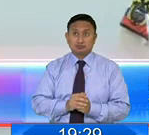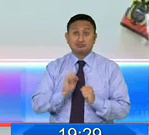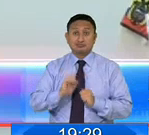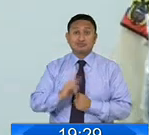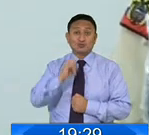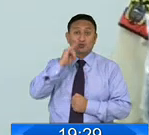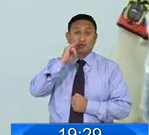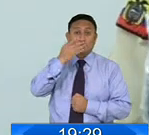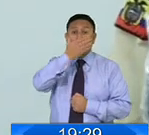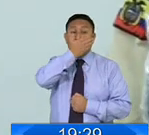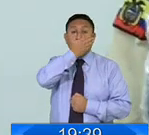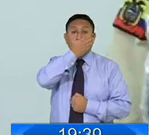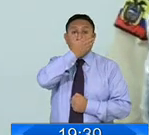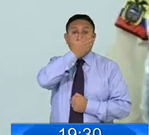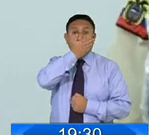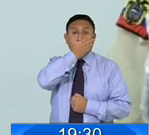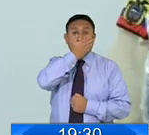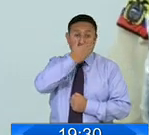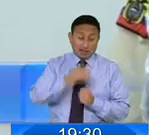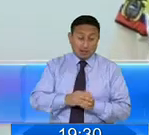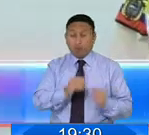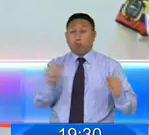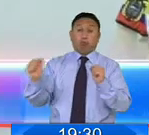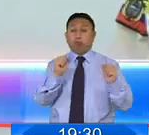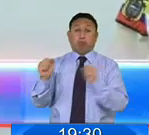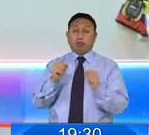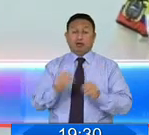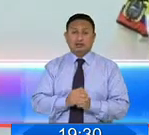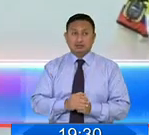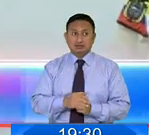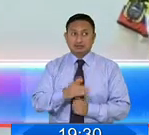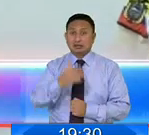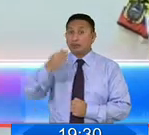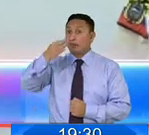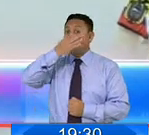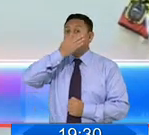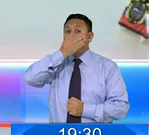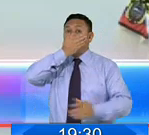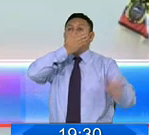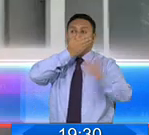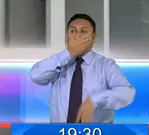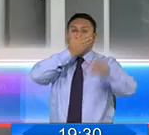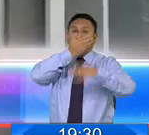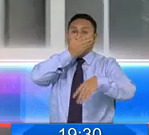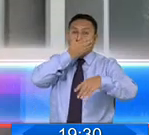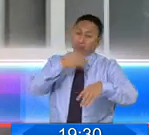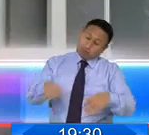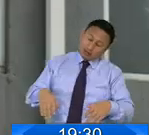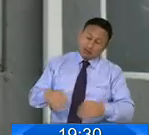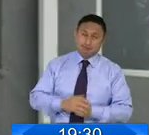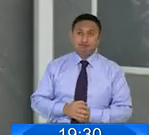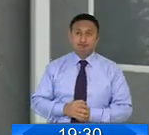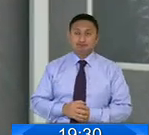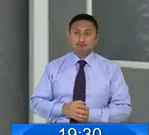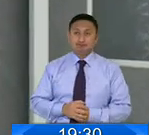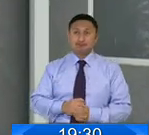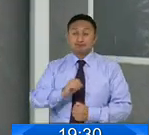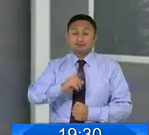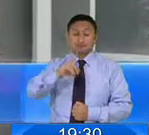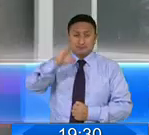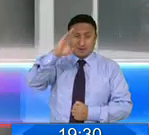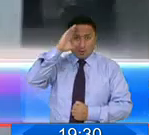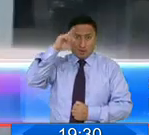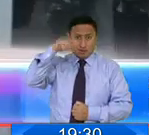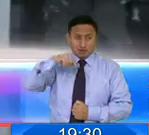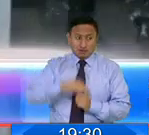la boca por evitar que grite y parece que aparentemente se asfixió el menor. Ante el hecho, la policía